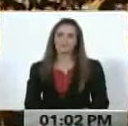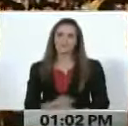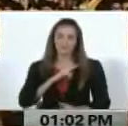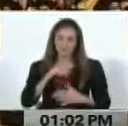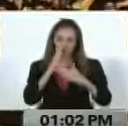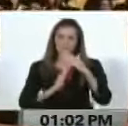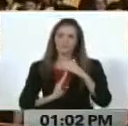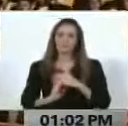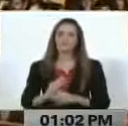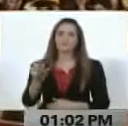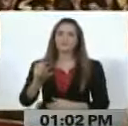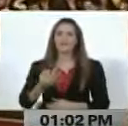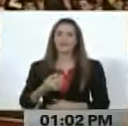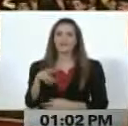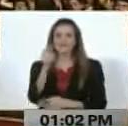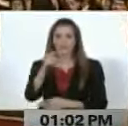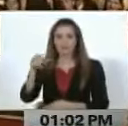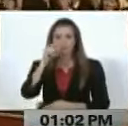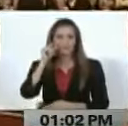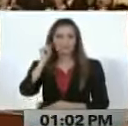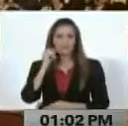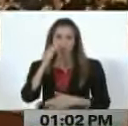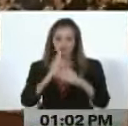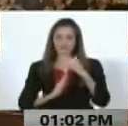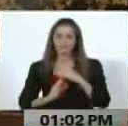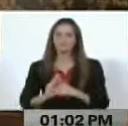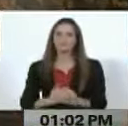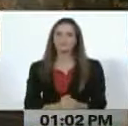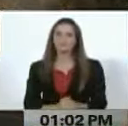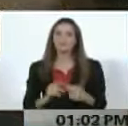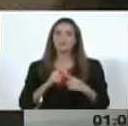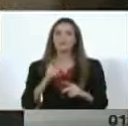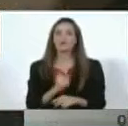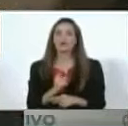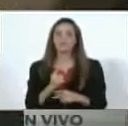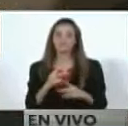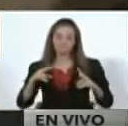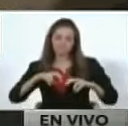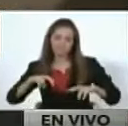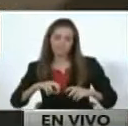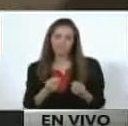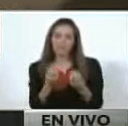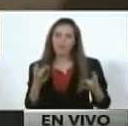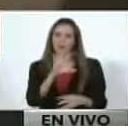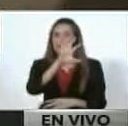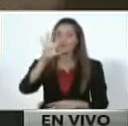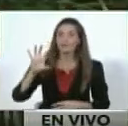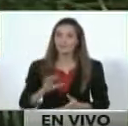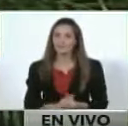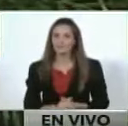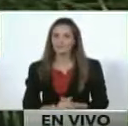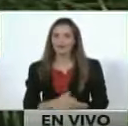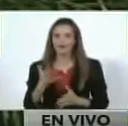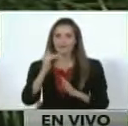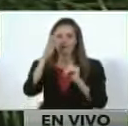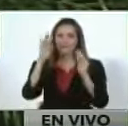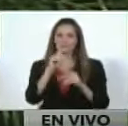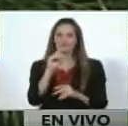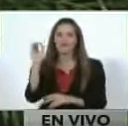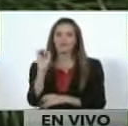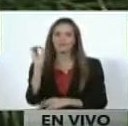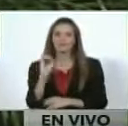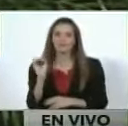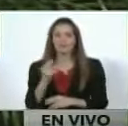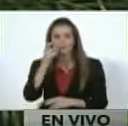Somos humildes los venezolanos y las venezolanas, pero habría que revisar cuántos países dan cobertura un 100%